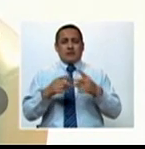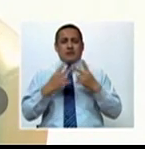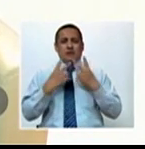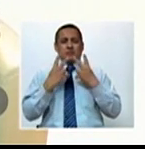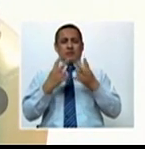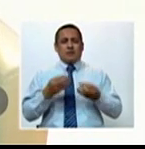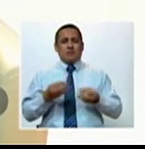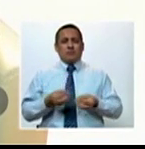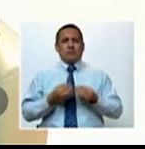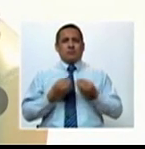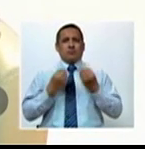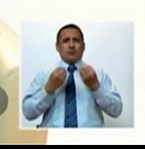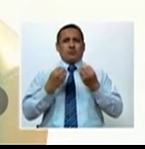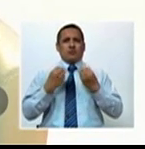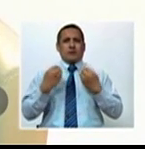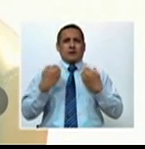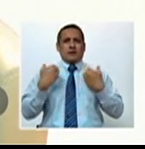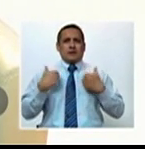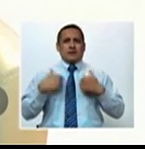porque ya